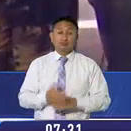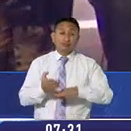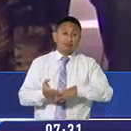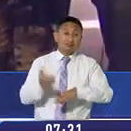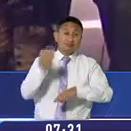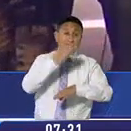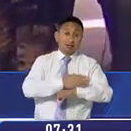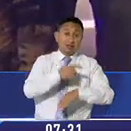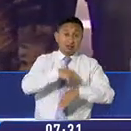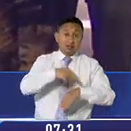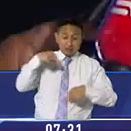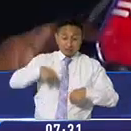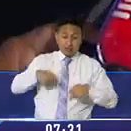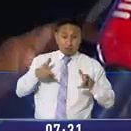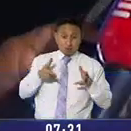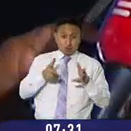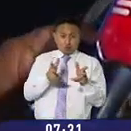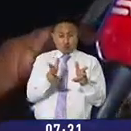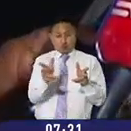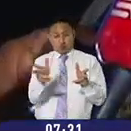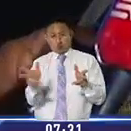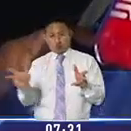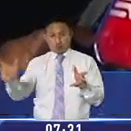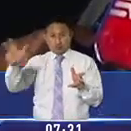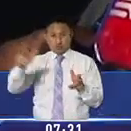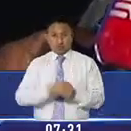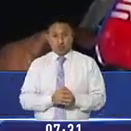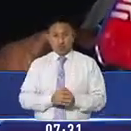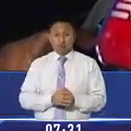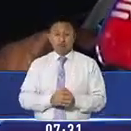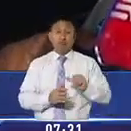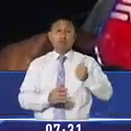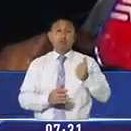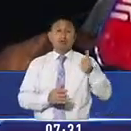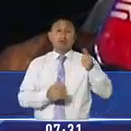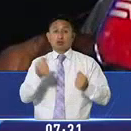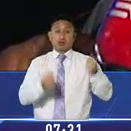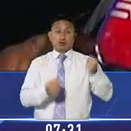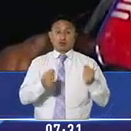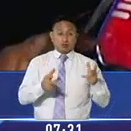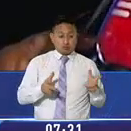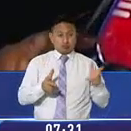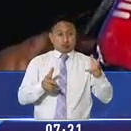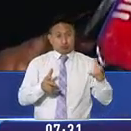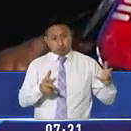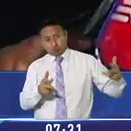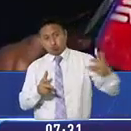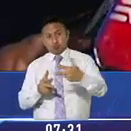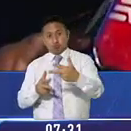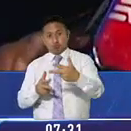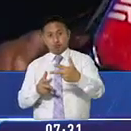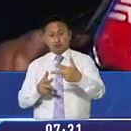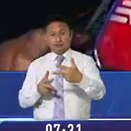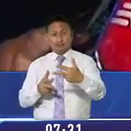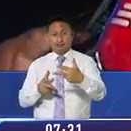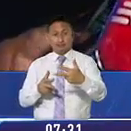intercambiador vehicular de este sector, aparentemente habrían sido interceptados por otro automóvil,